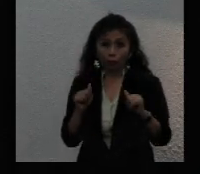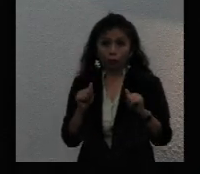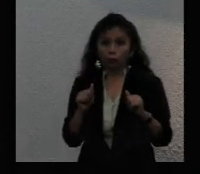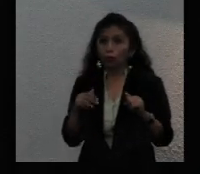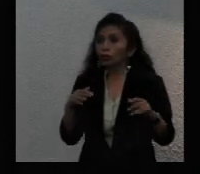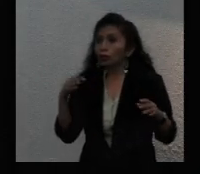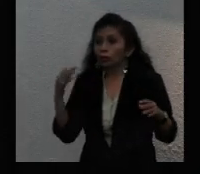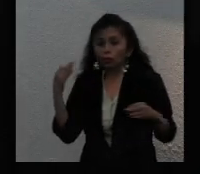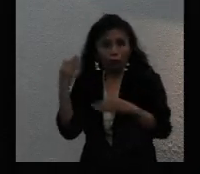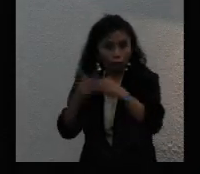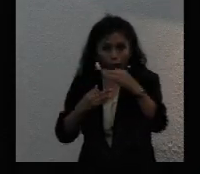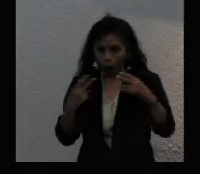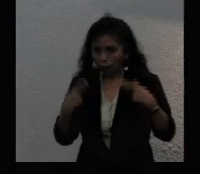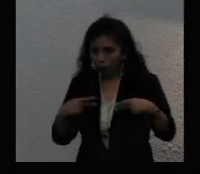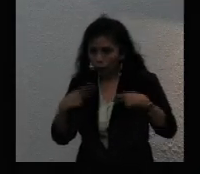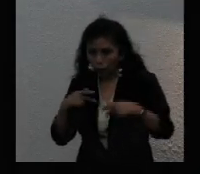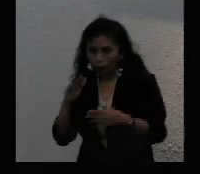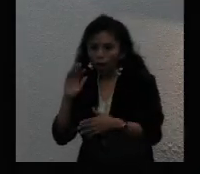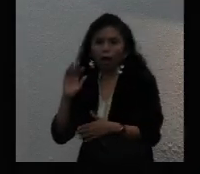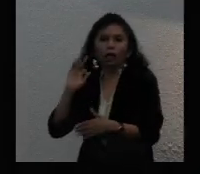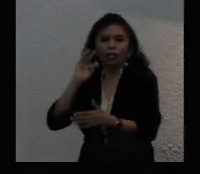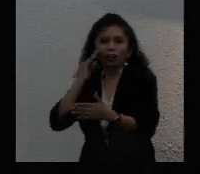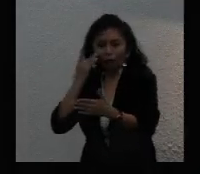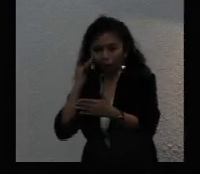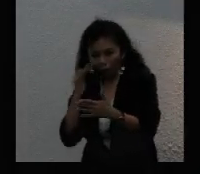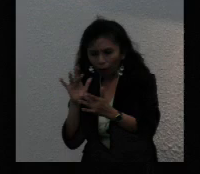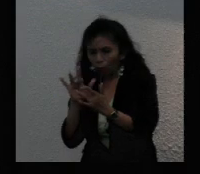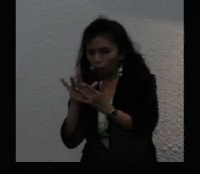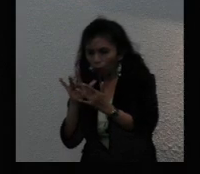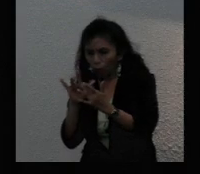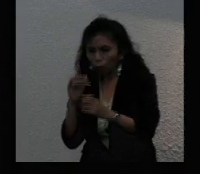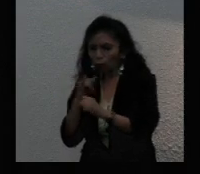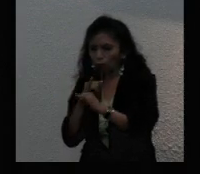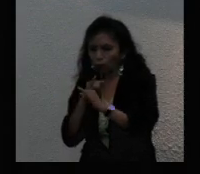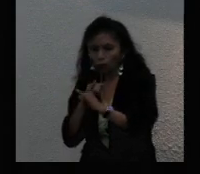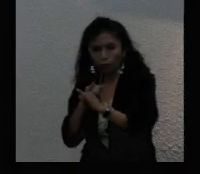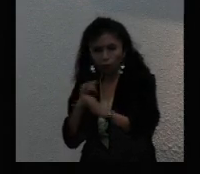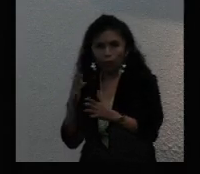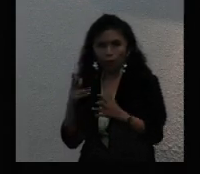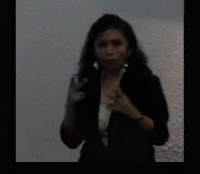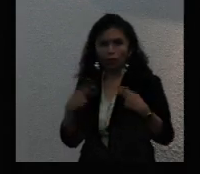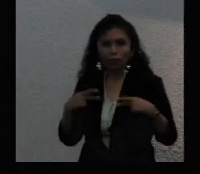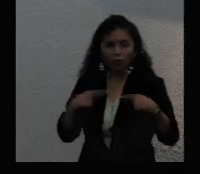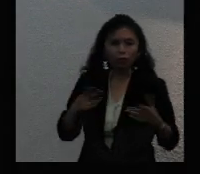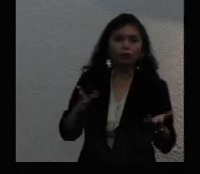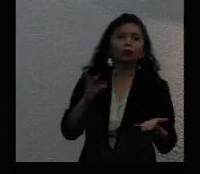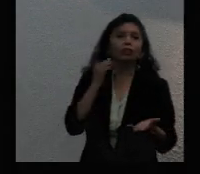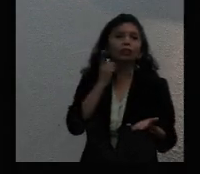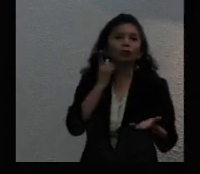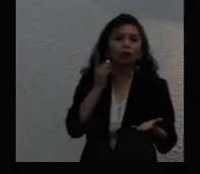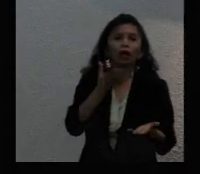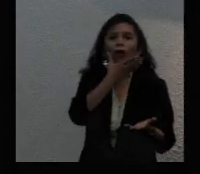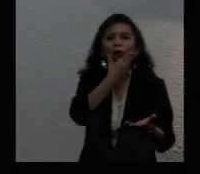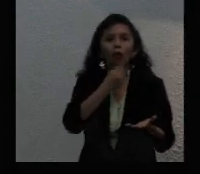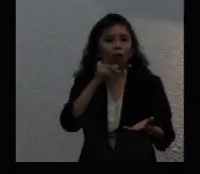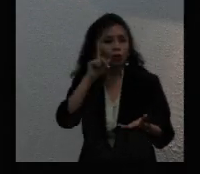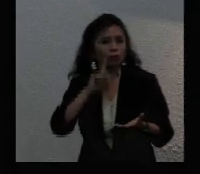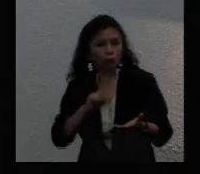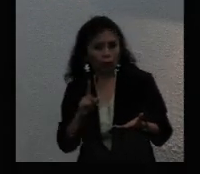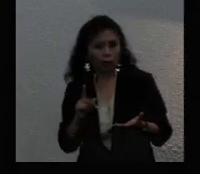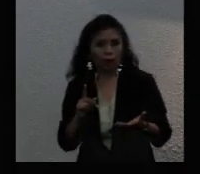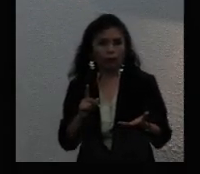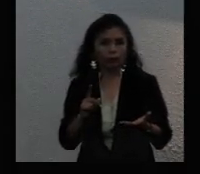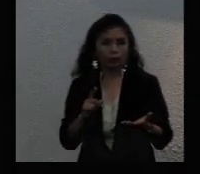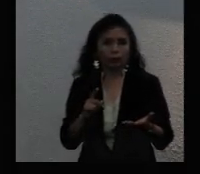siguen a través de las redes sociales, de las y los ciudadanos diputados y diputadas presentes de la